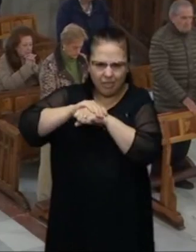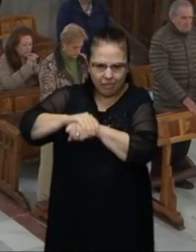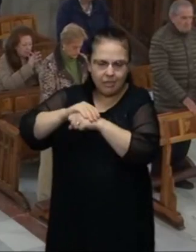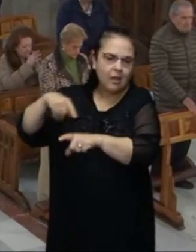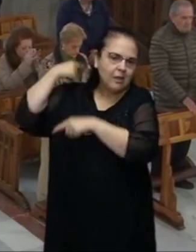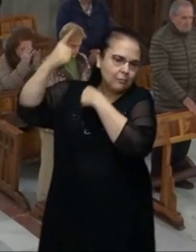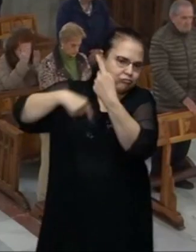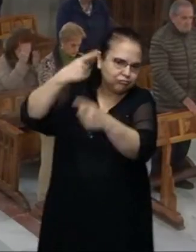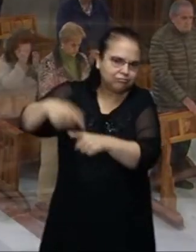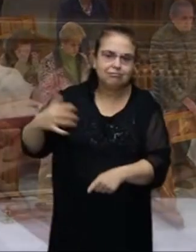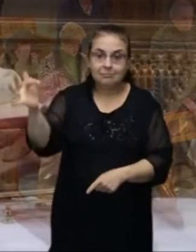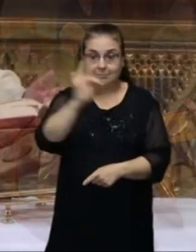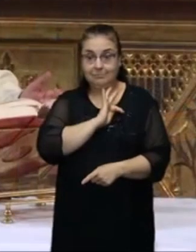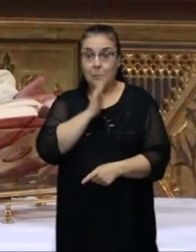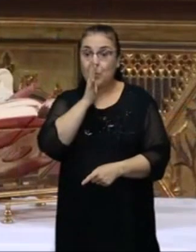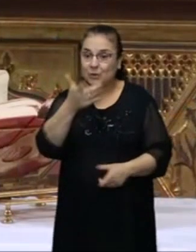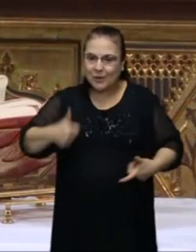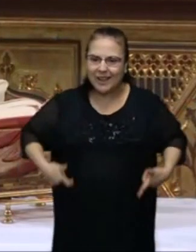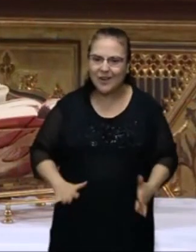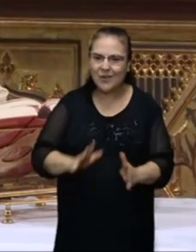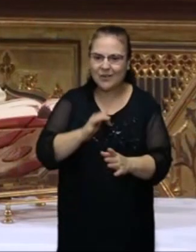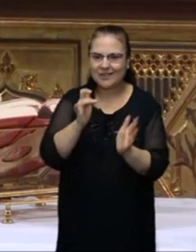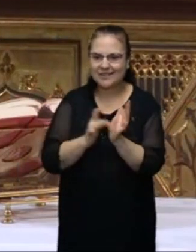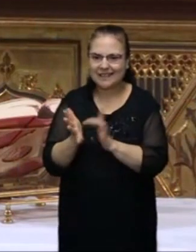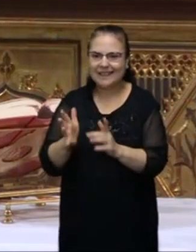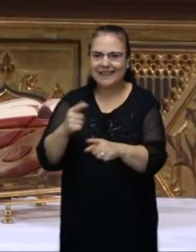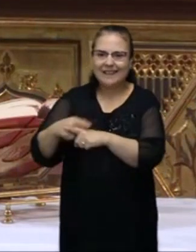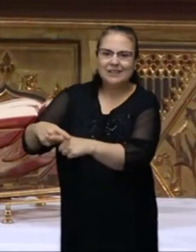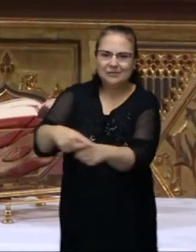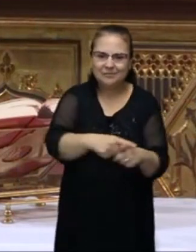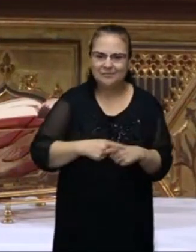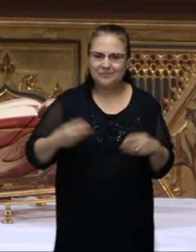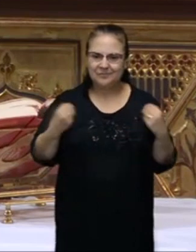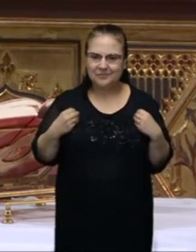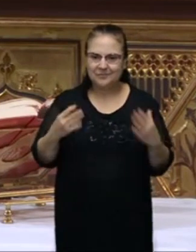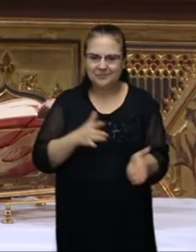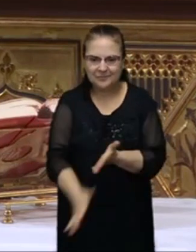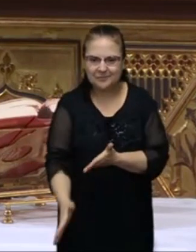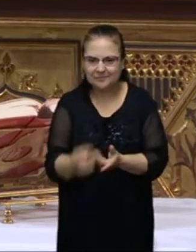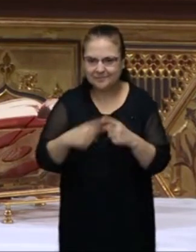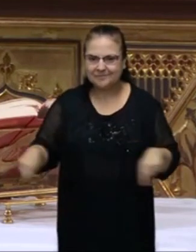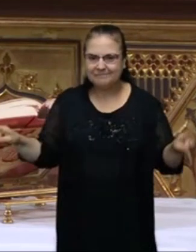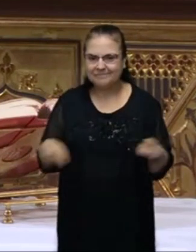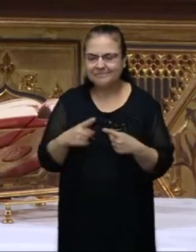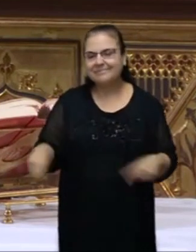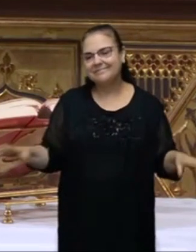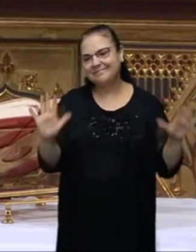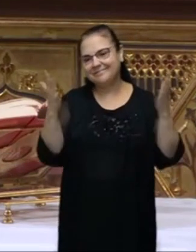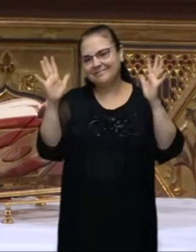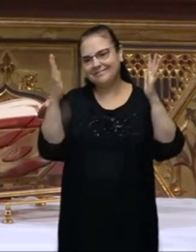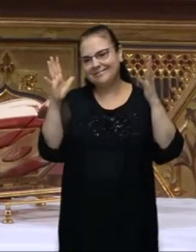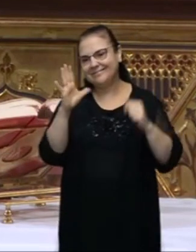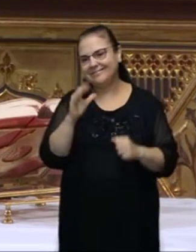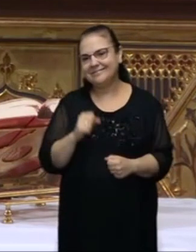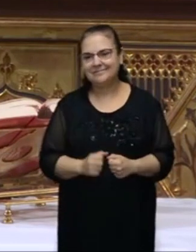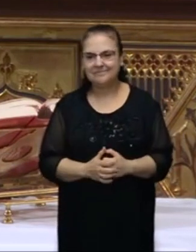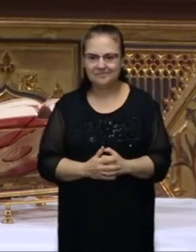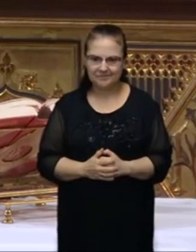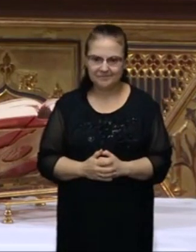tiempos, merezcamos por tu Hijo Jesucristo compartir la vida eterna y cantar tus alabanzas.